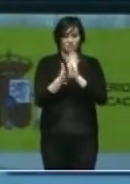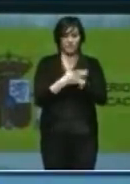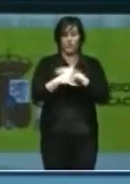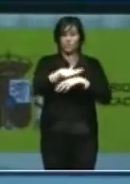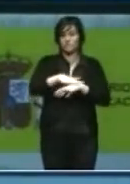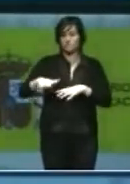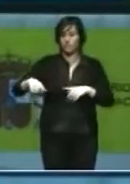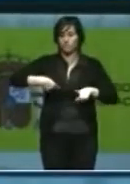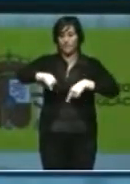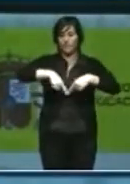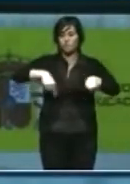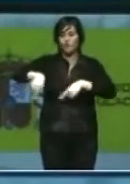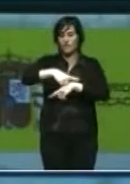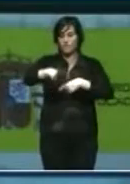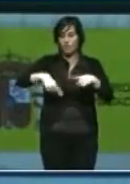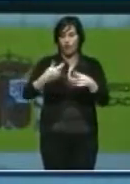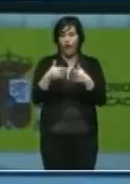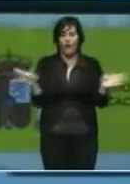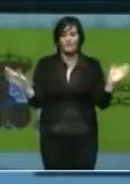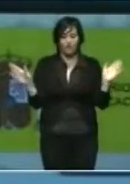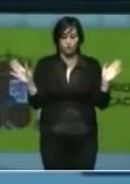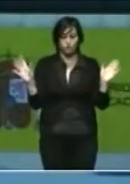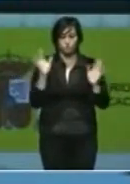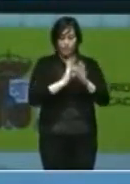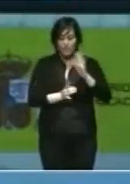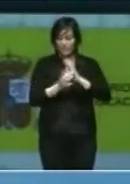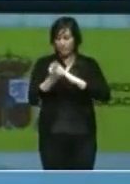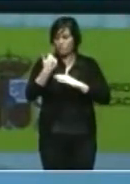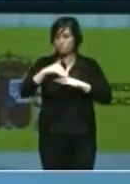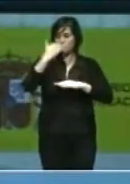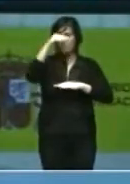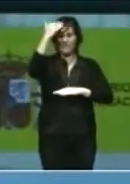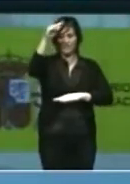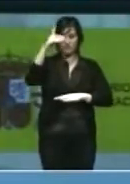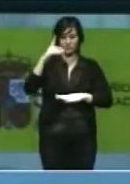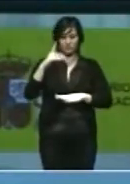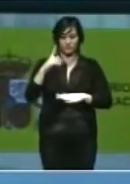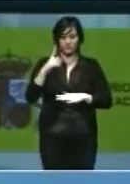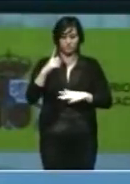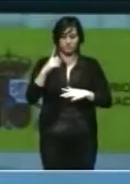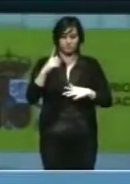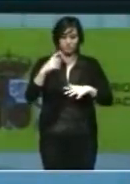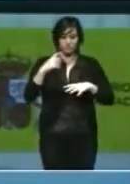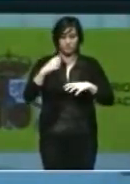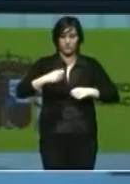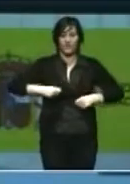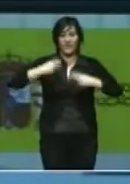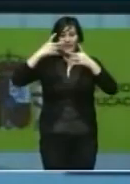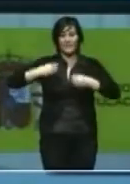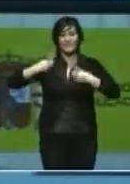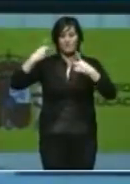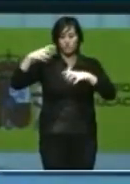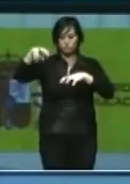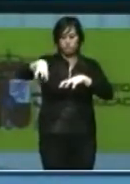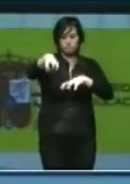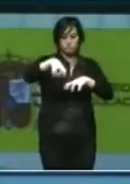de circulación, los espacios abiertos, dando lugar a estas plantas del concurso. El edificio digamos, distribuye en